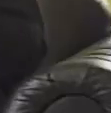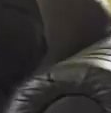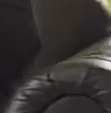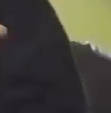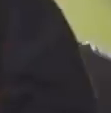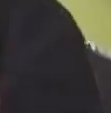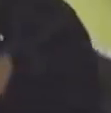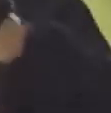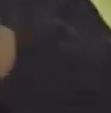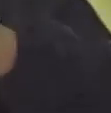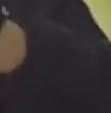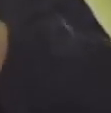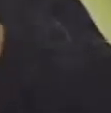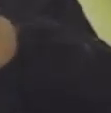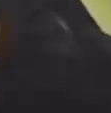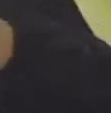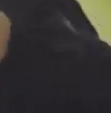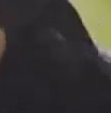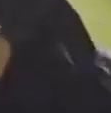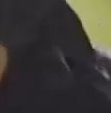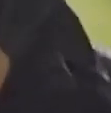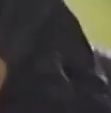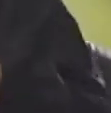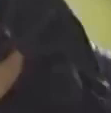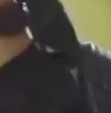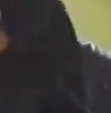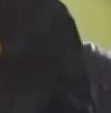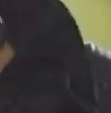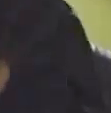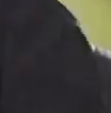de Guatemala, a la carrera